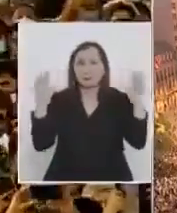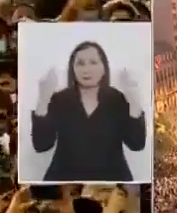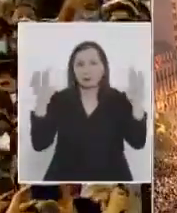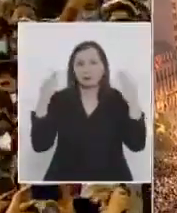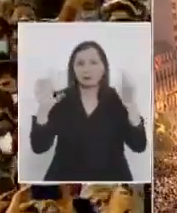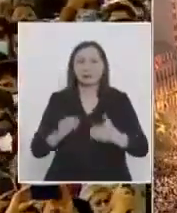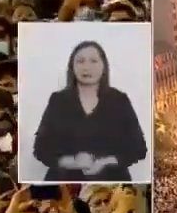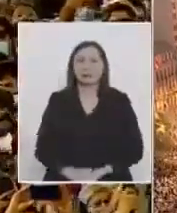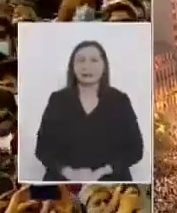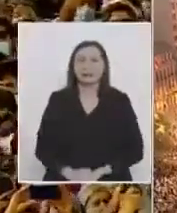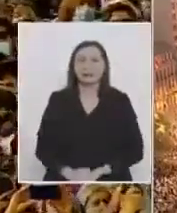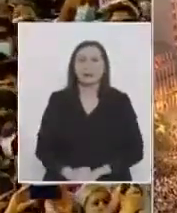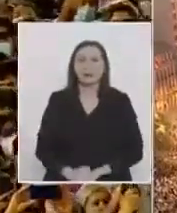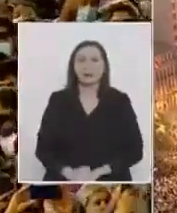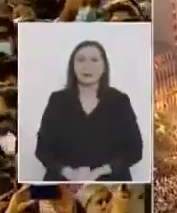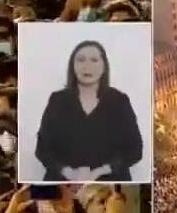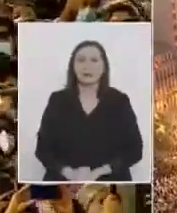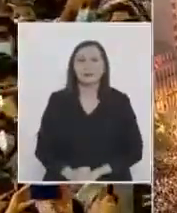Como